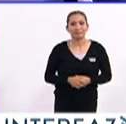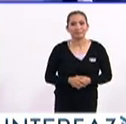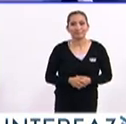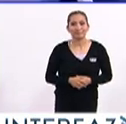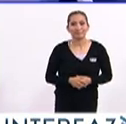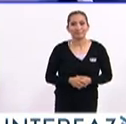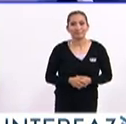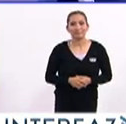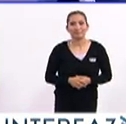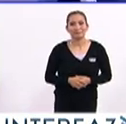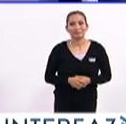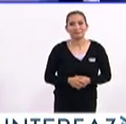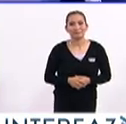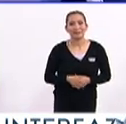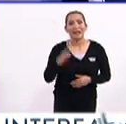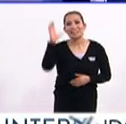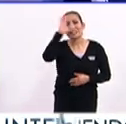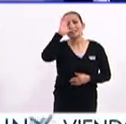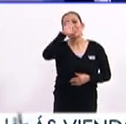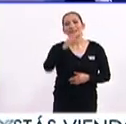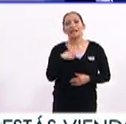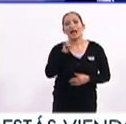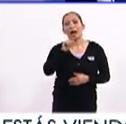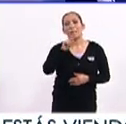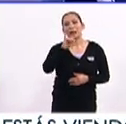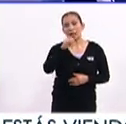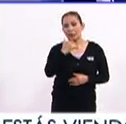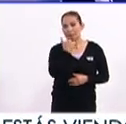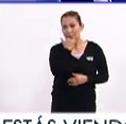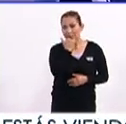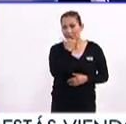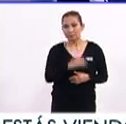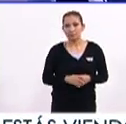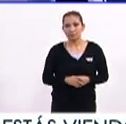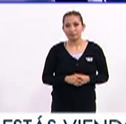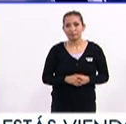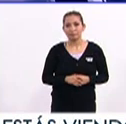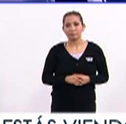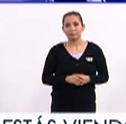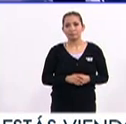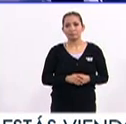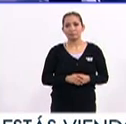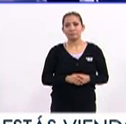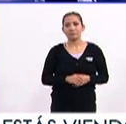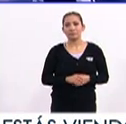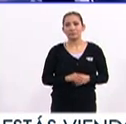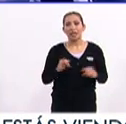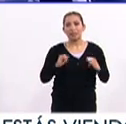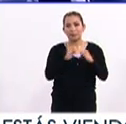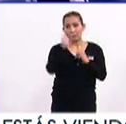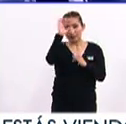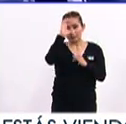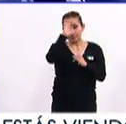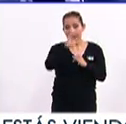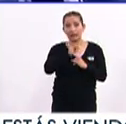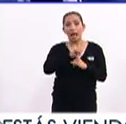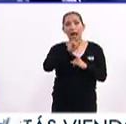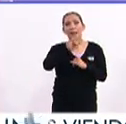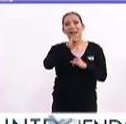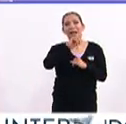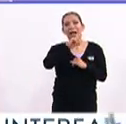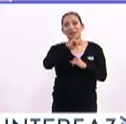No, es de ciencias aplicadas. Ah, bueno, una disculpa. Sí. Del Instituto de Ciencias Aplicadas.